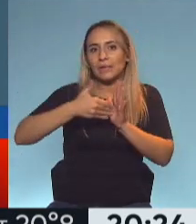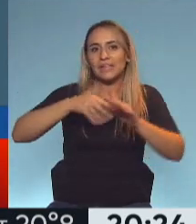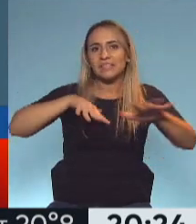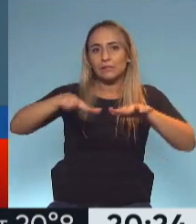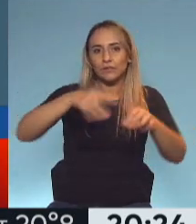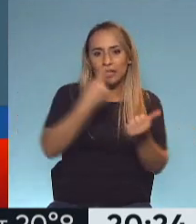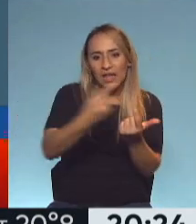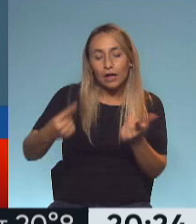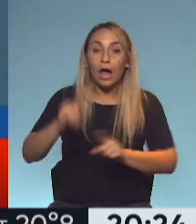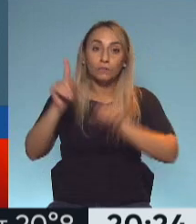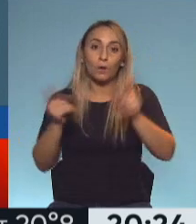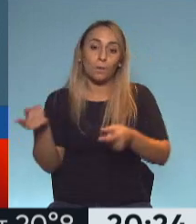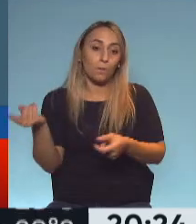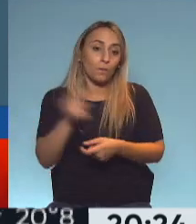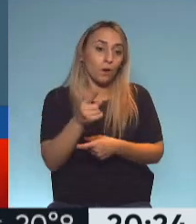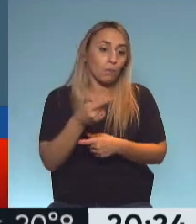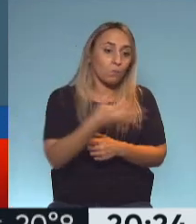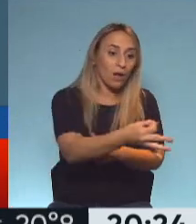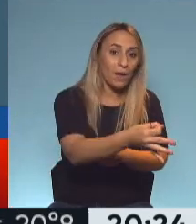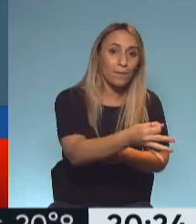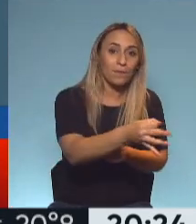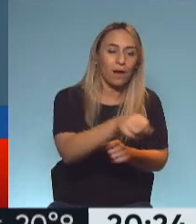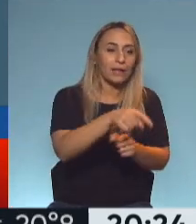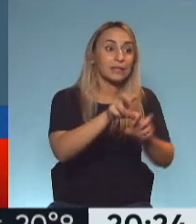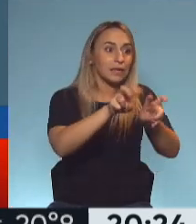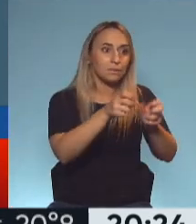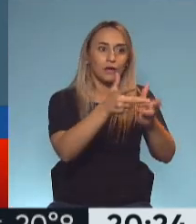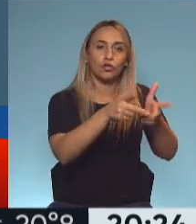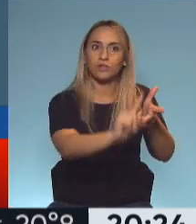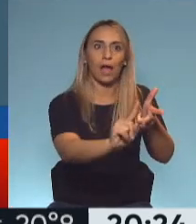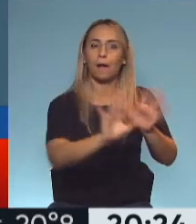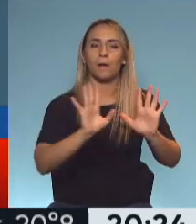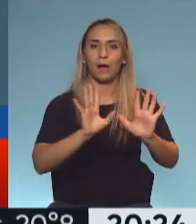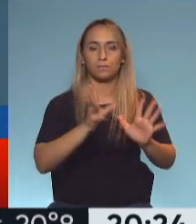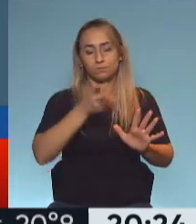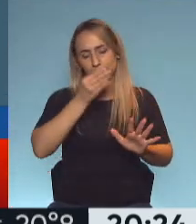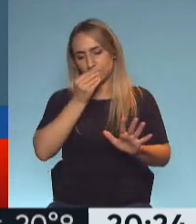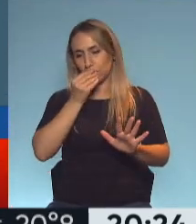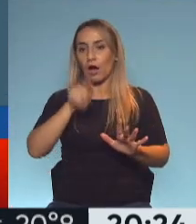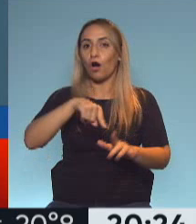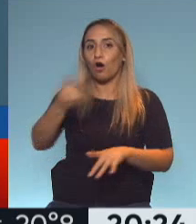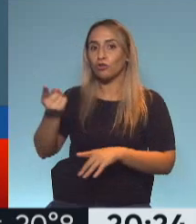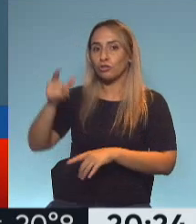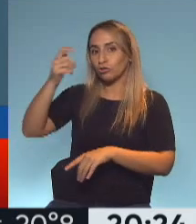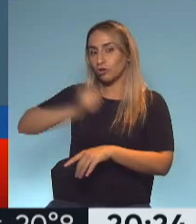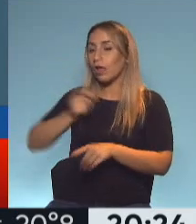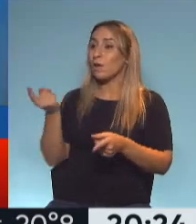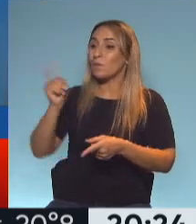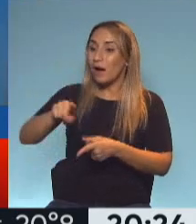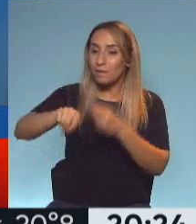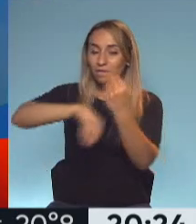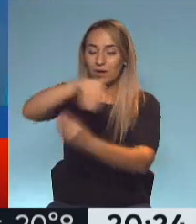habrán regresado a un pueblo quizás donde de determinados temas no se habla, o tendrán entornos familiares quizás no tan auspiciosos para